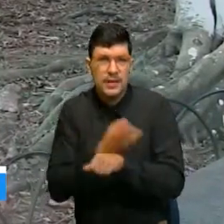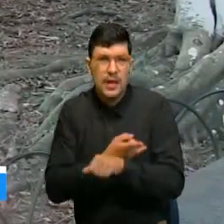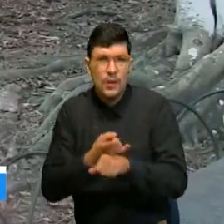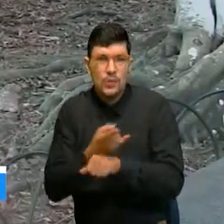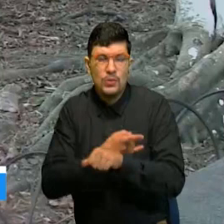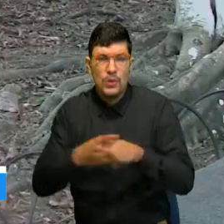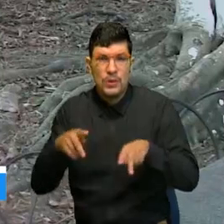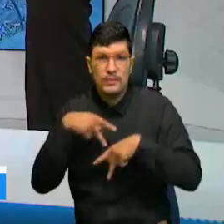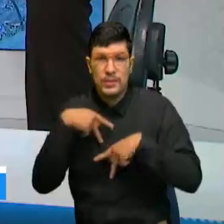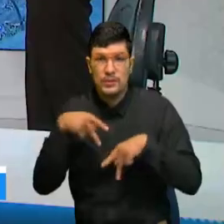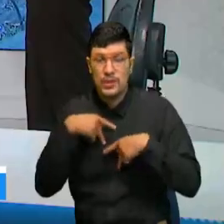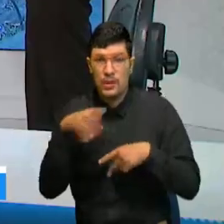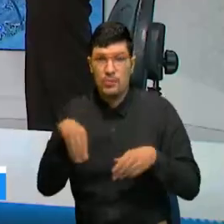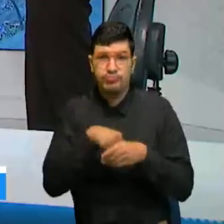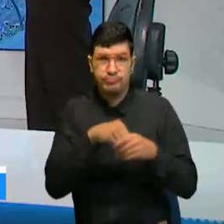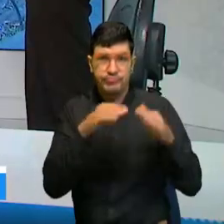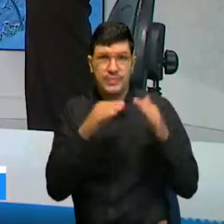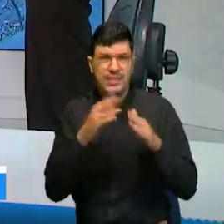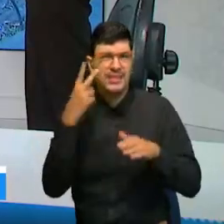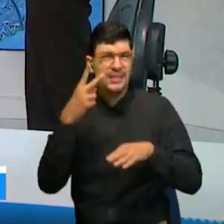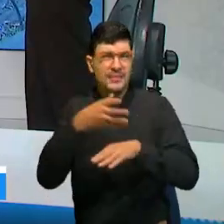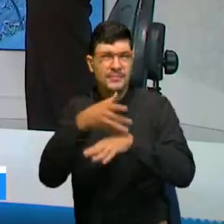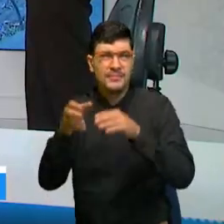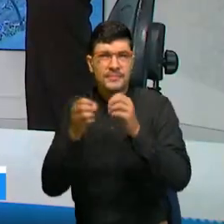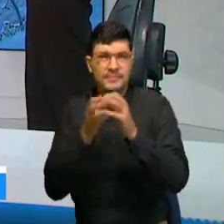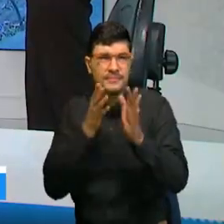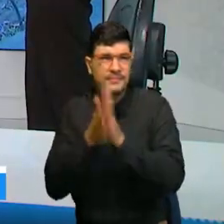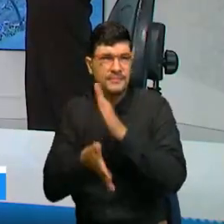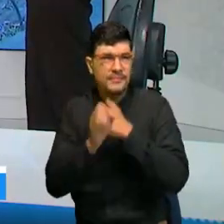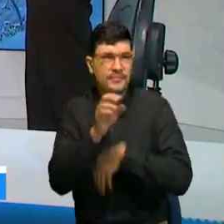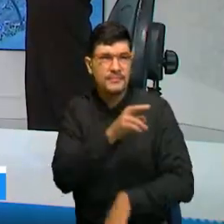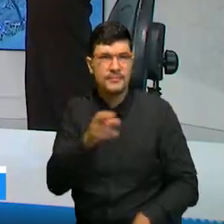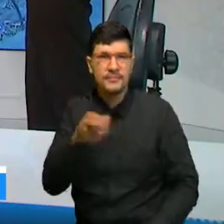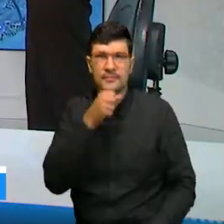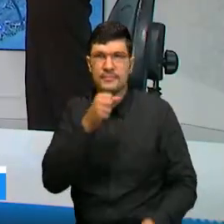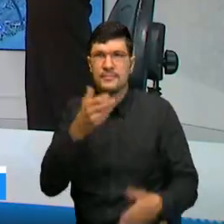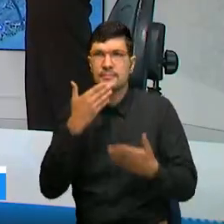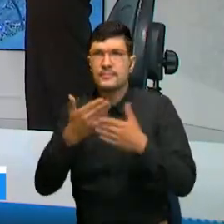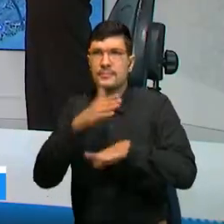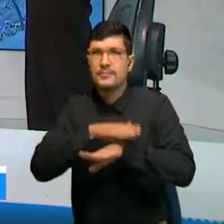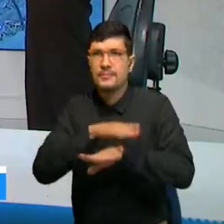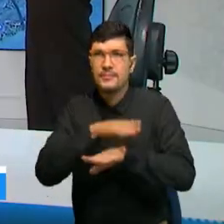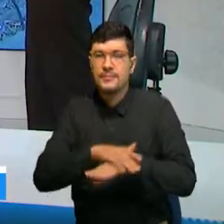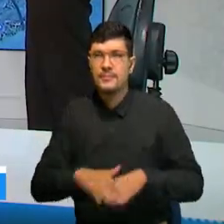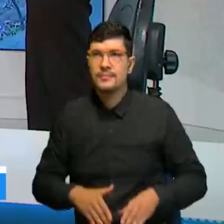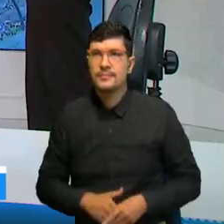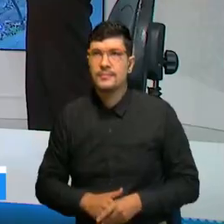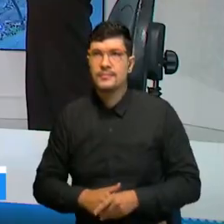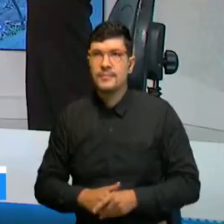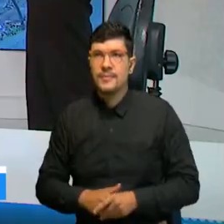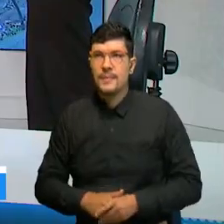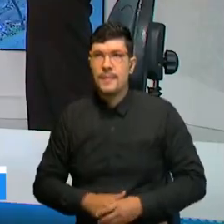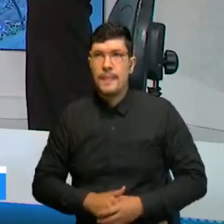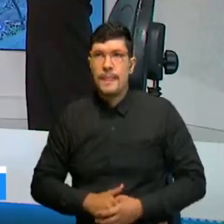y doméstico. Con la cámara de Weimar Aldemar Gómez López, les presentó para Oriente Noticias Luis Antonio Camacho González.